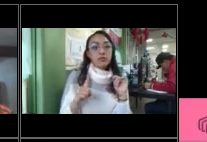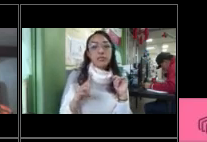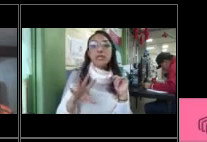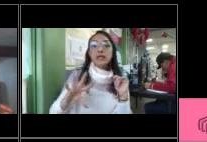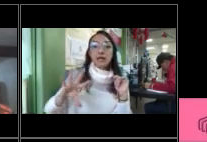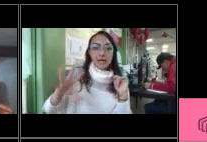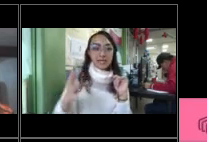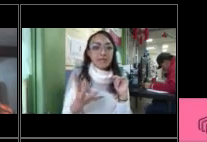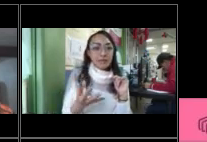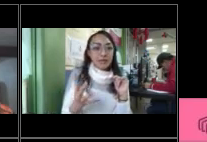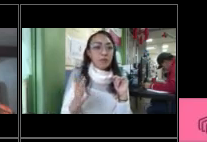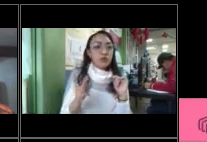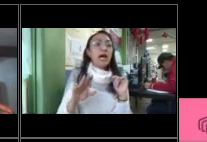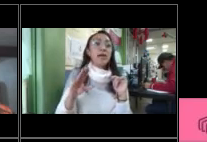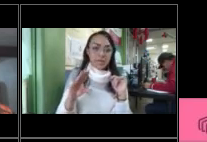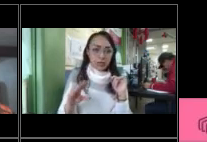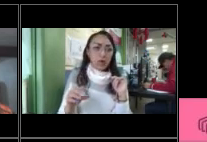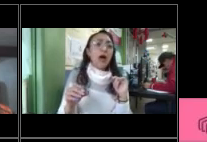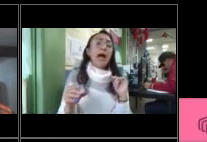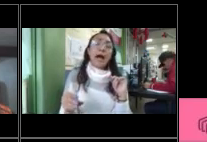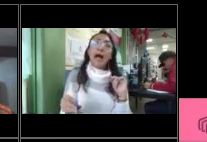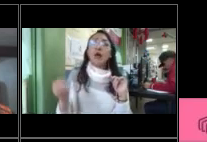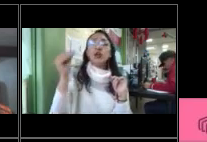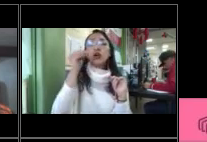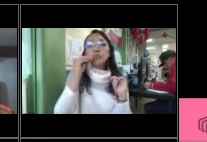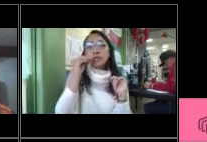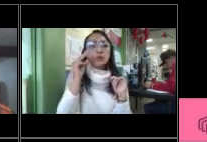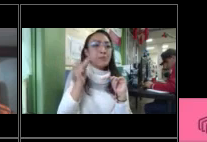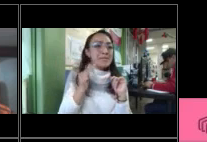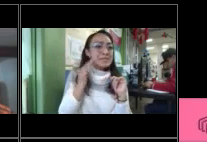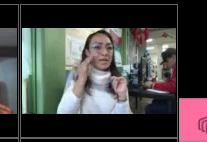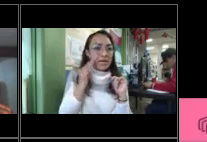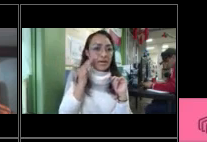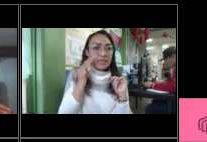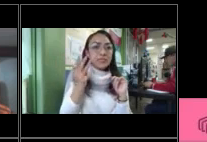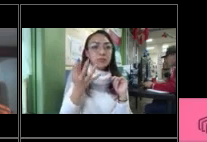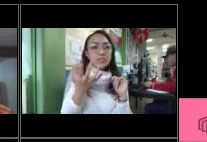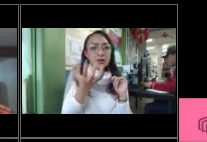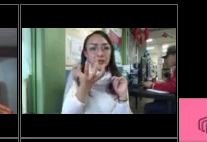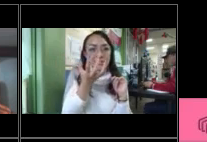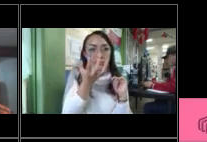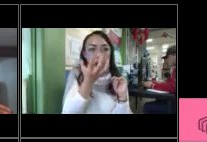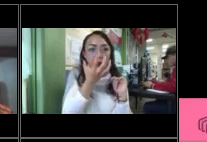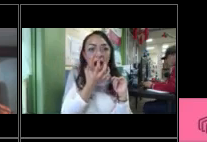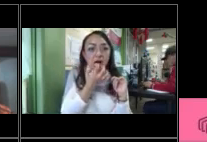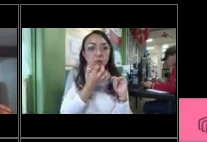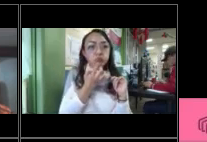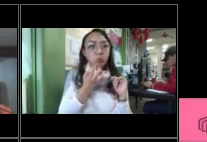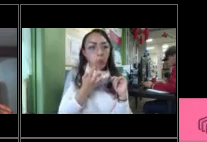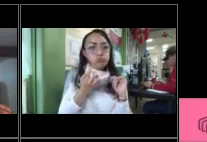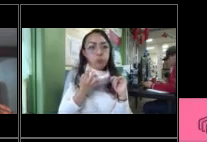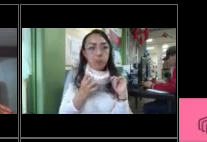visual, entonces identificamos, digo, hoy comí una manzana y después hago esto.